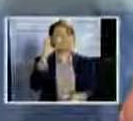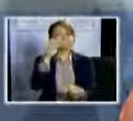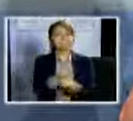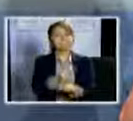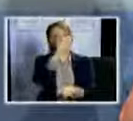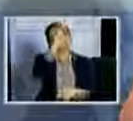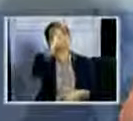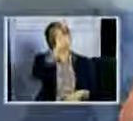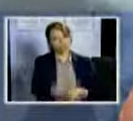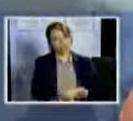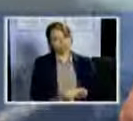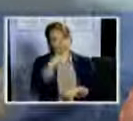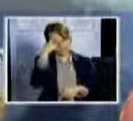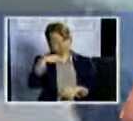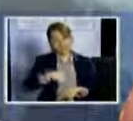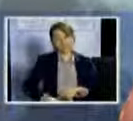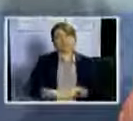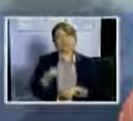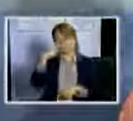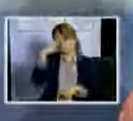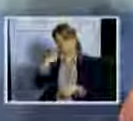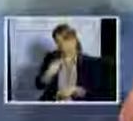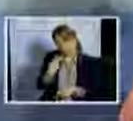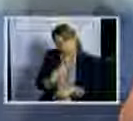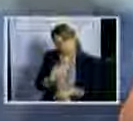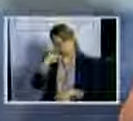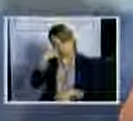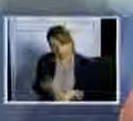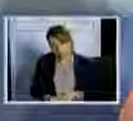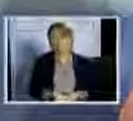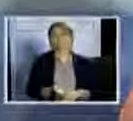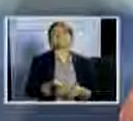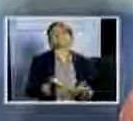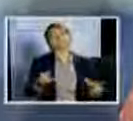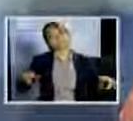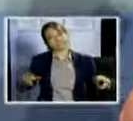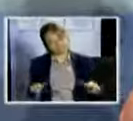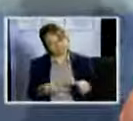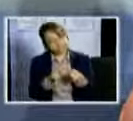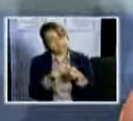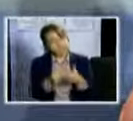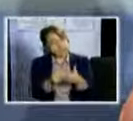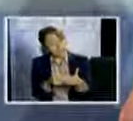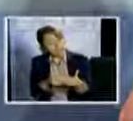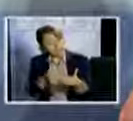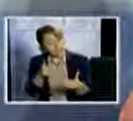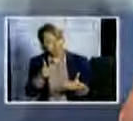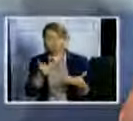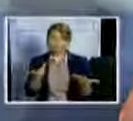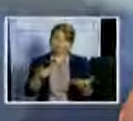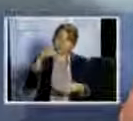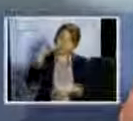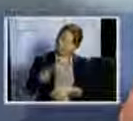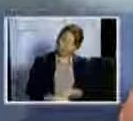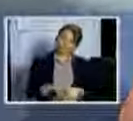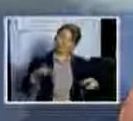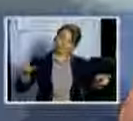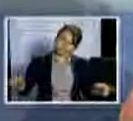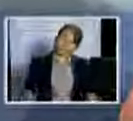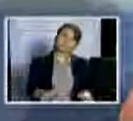hasta aquí serían mis conclusiones. Y antes de terminar, porque ya nos vamos, hay que terminar ya el segmento de multilaterales